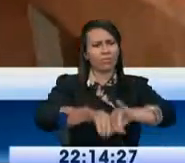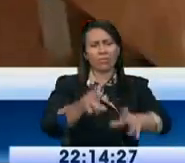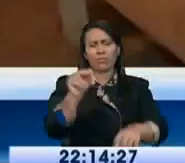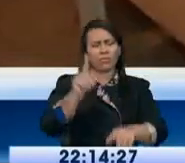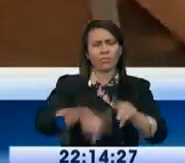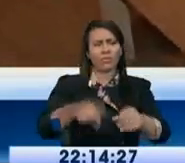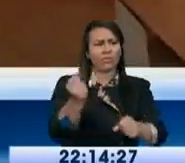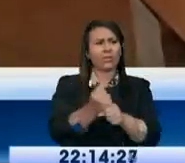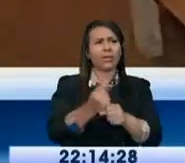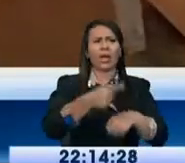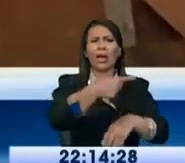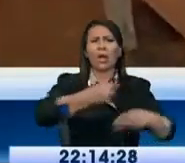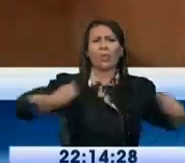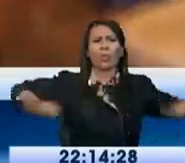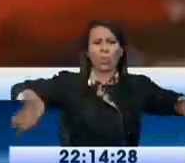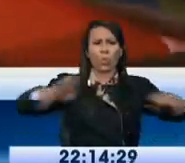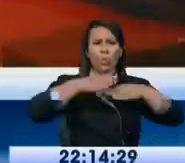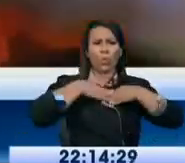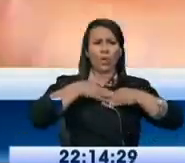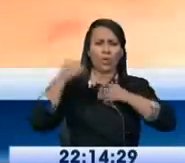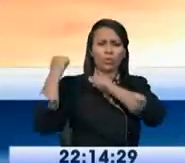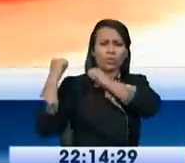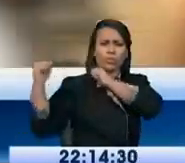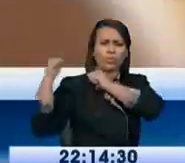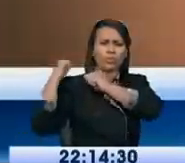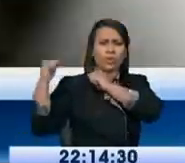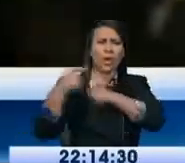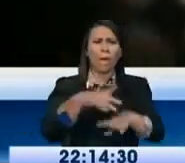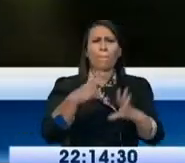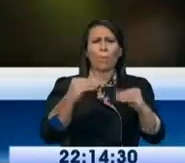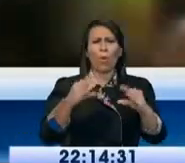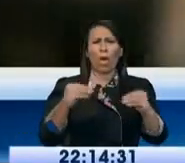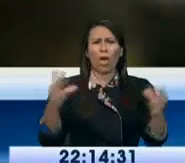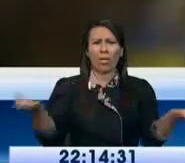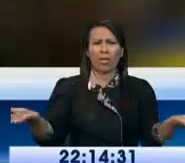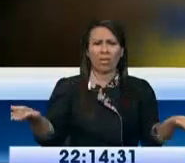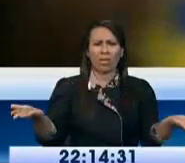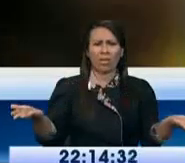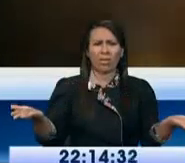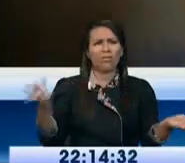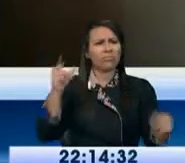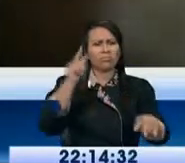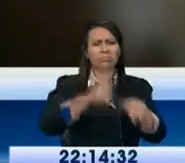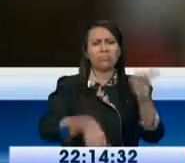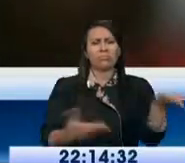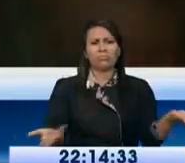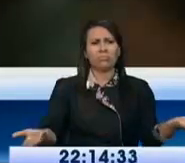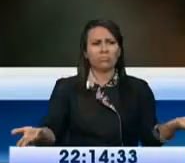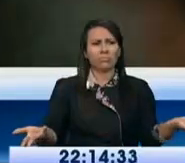toallas, debajo de las camas, húmedas, están mojadas. ¿Quieren una explicación? Ya le estamos dando.